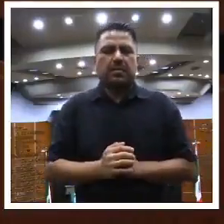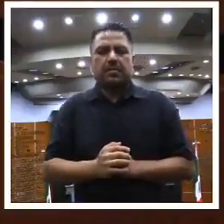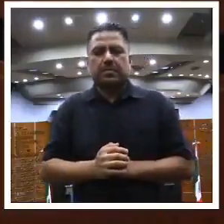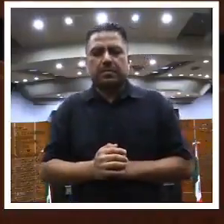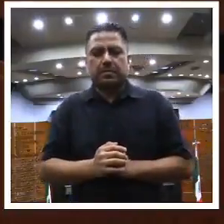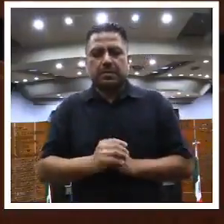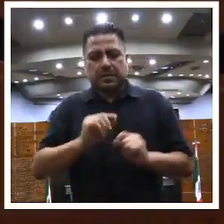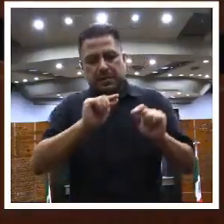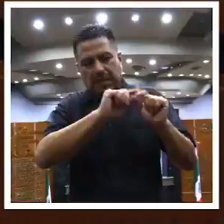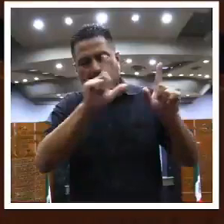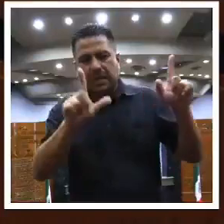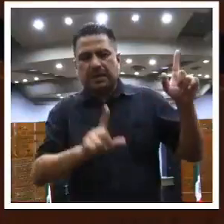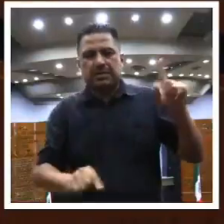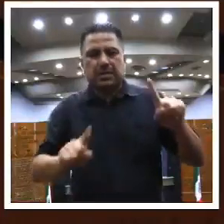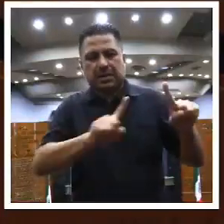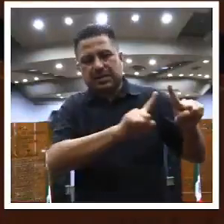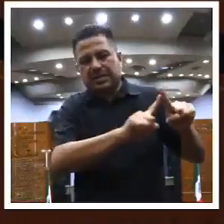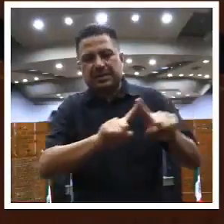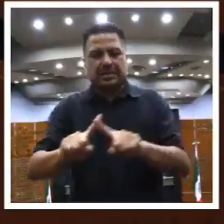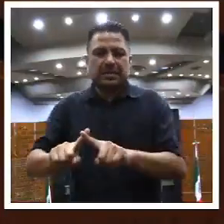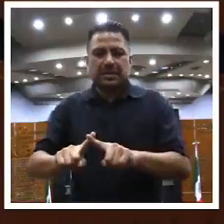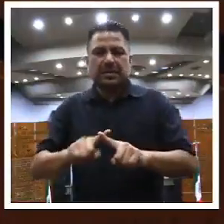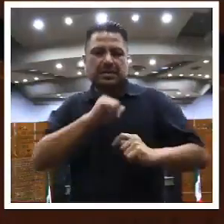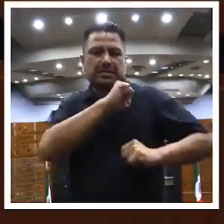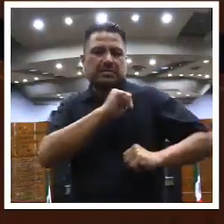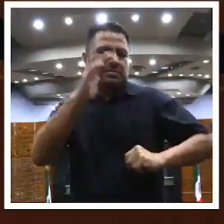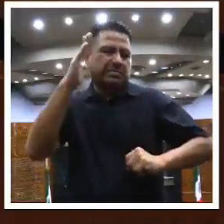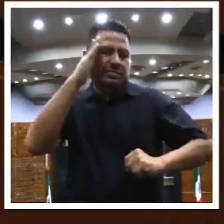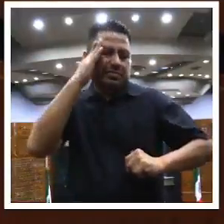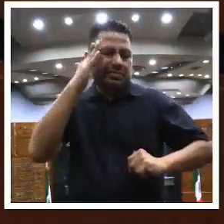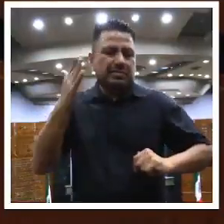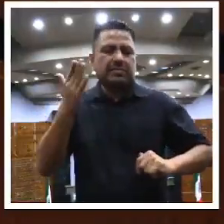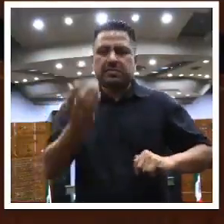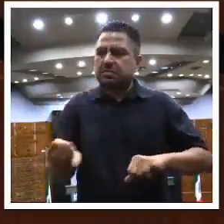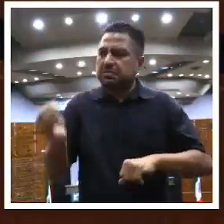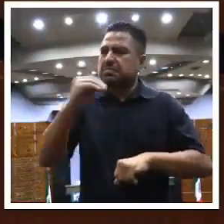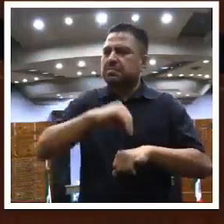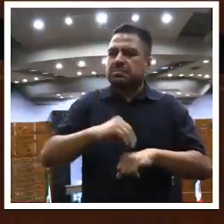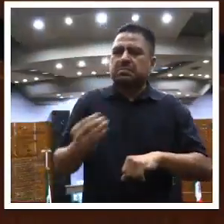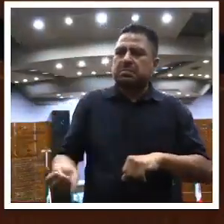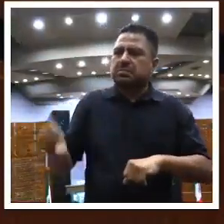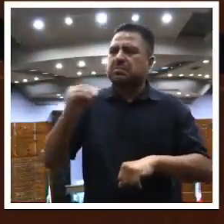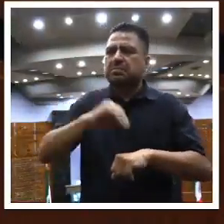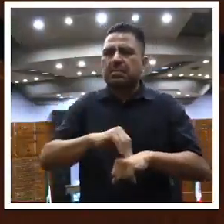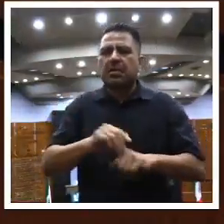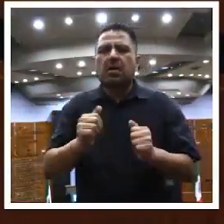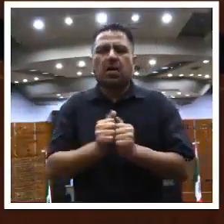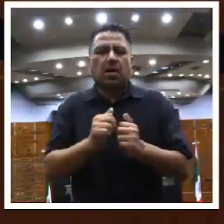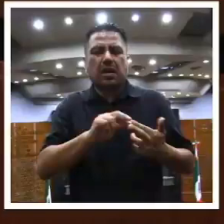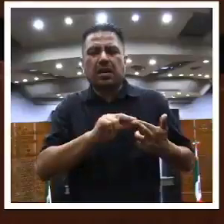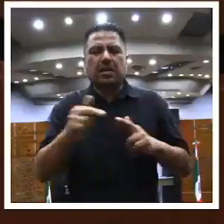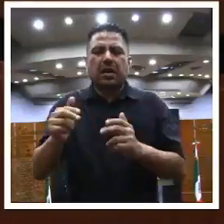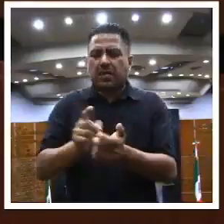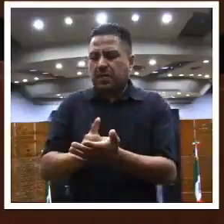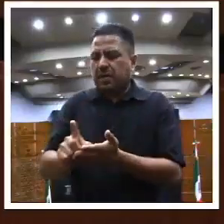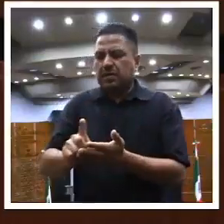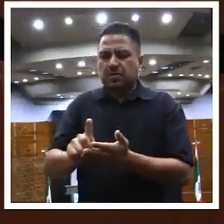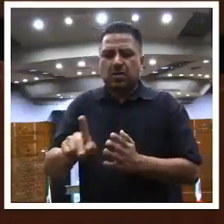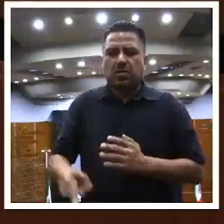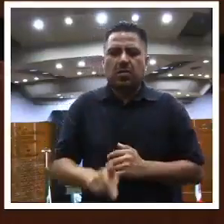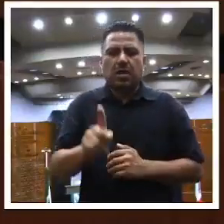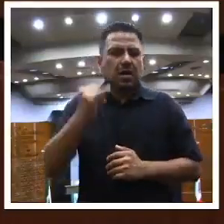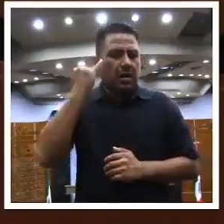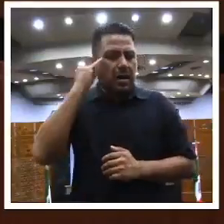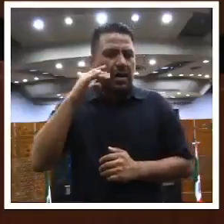A nivel nacional, diversos órganos jurisdiccionales han emitido varias posiciones en relación a los derechos de los pueblos